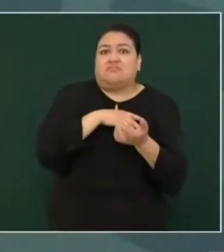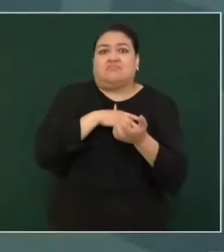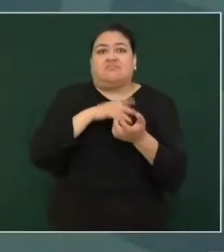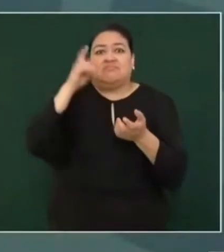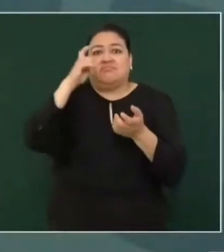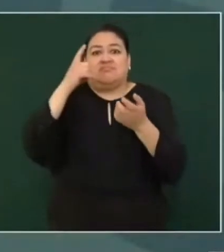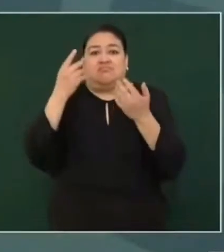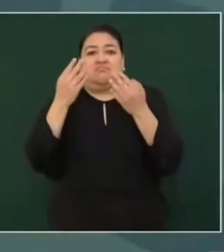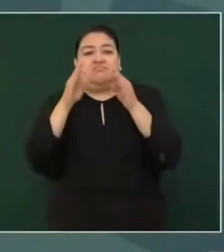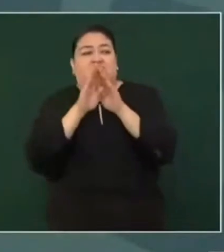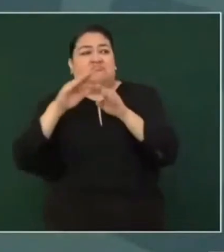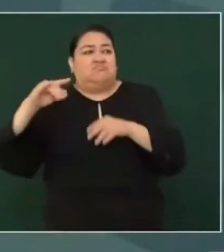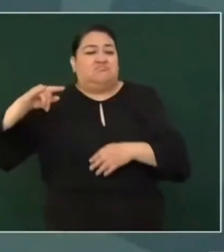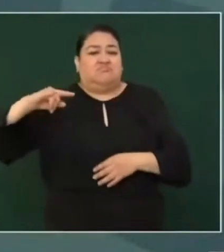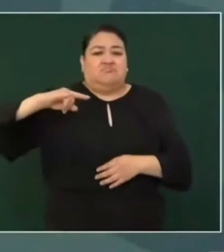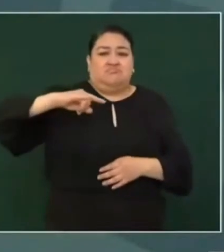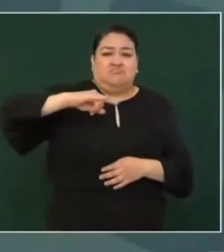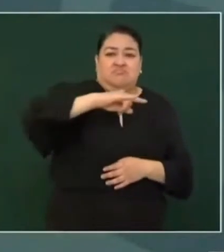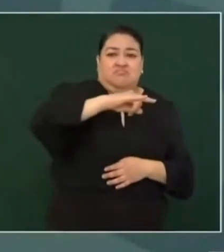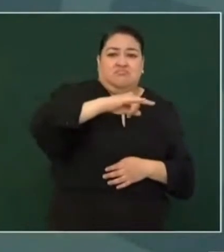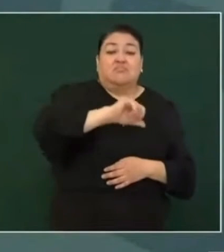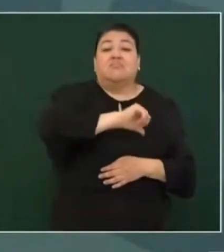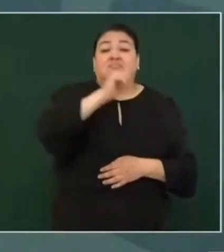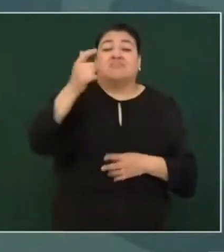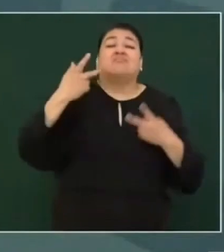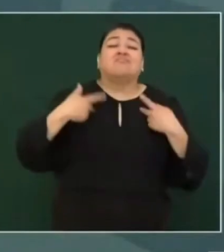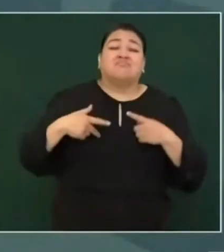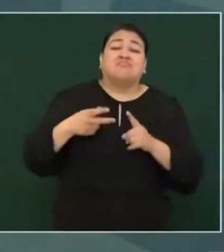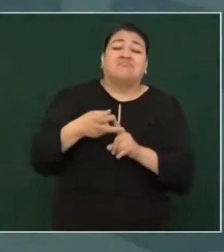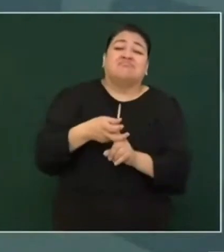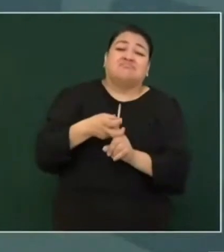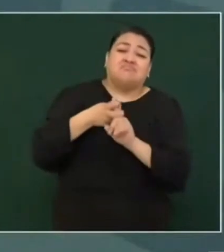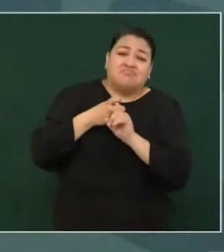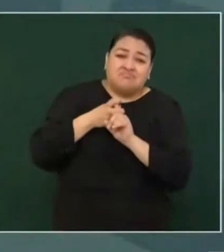Y lo otro también, secuestros